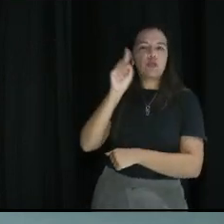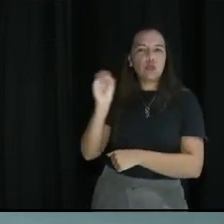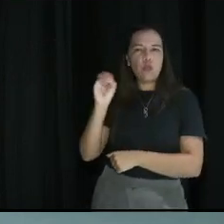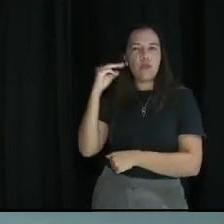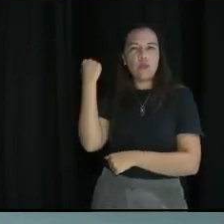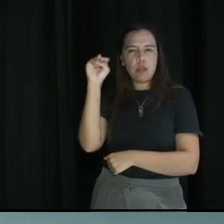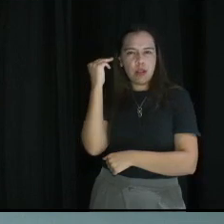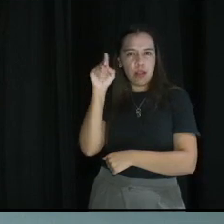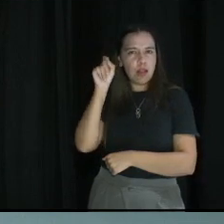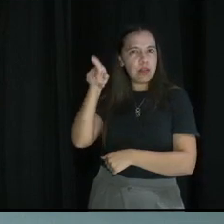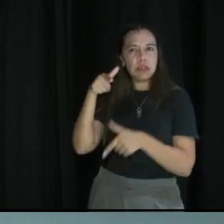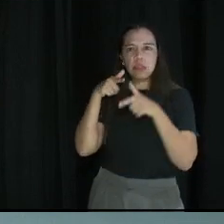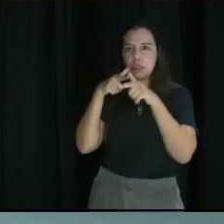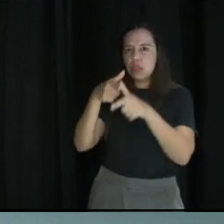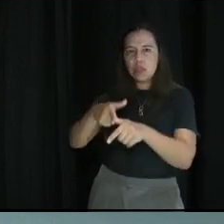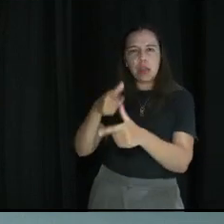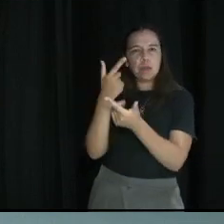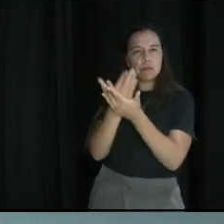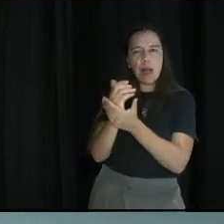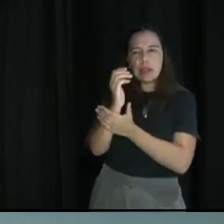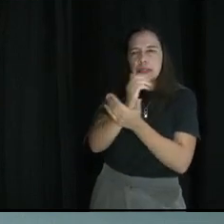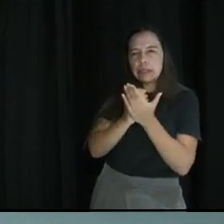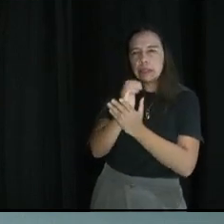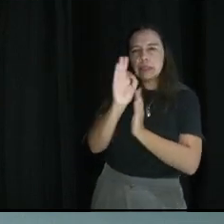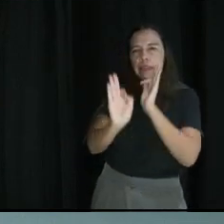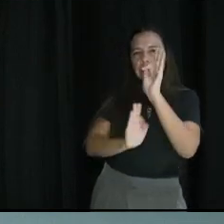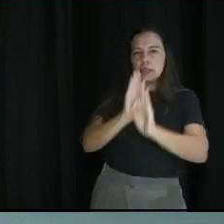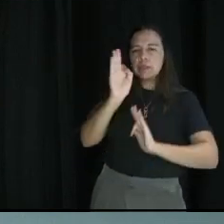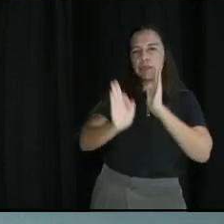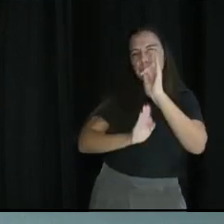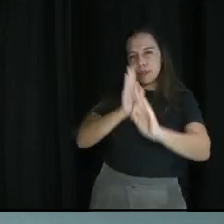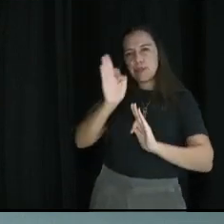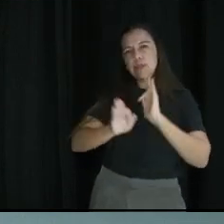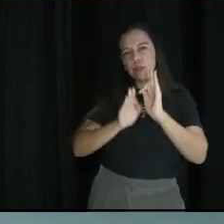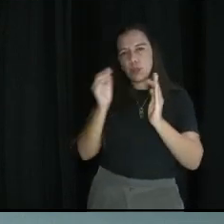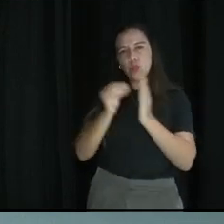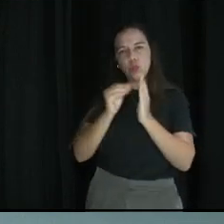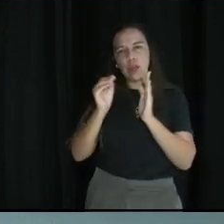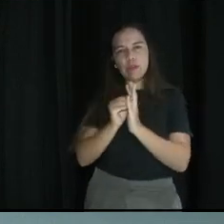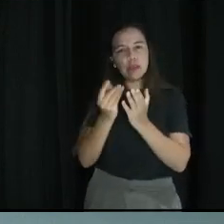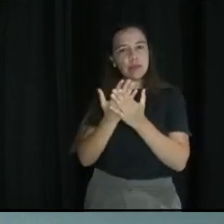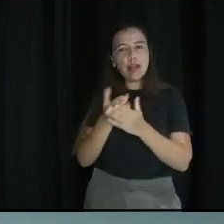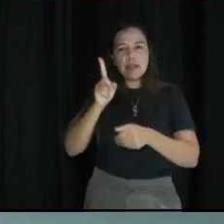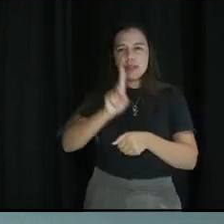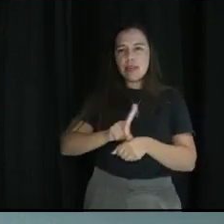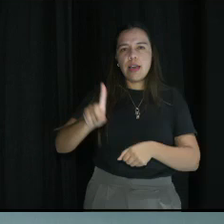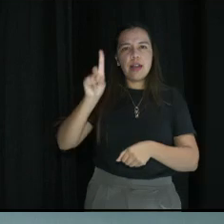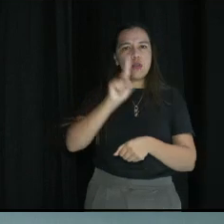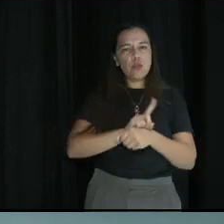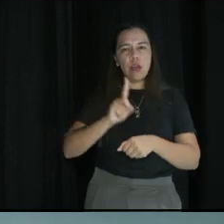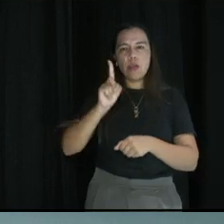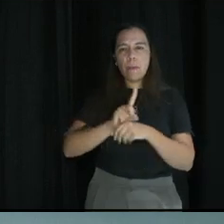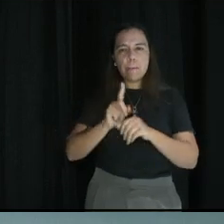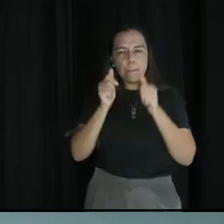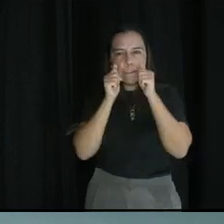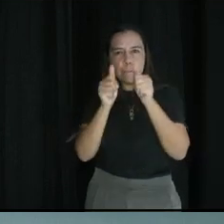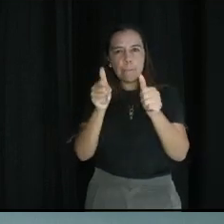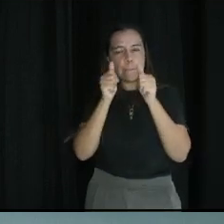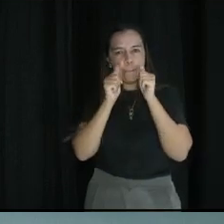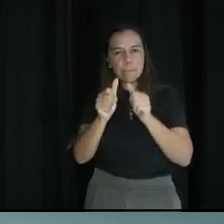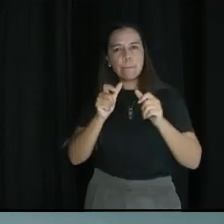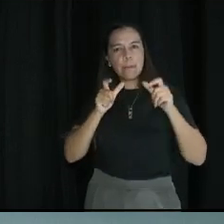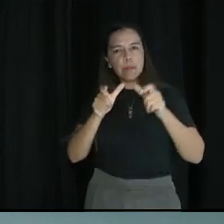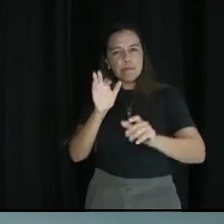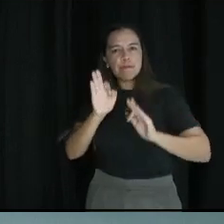él, y pues bueno, es un animal que diariamente se trabaja con él, gracias ahí al